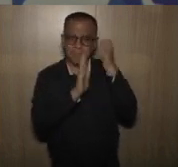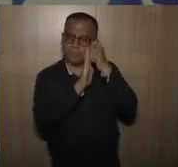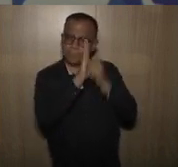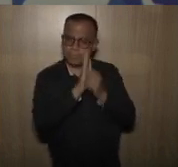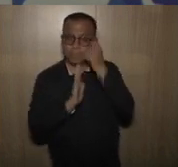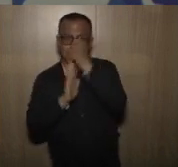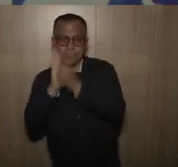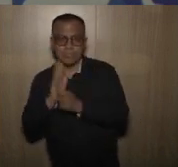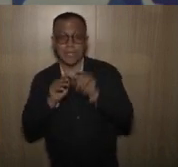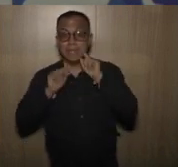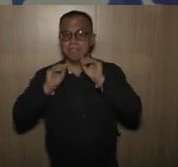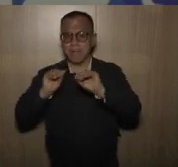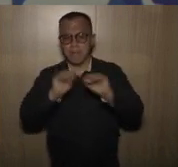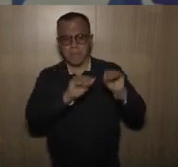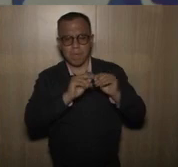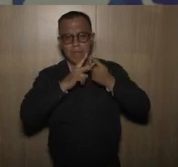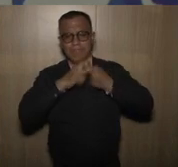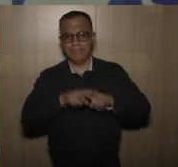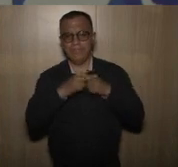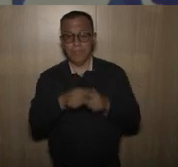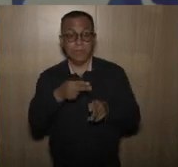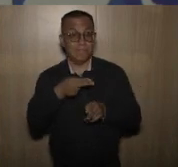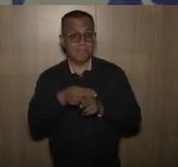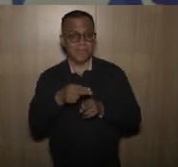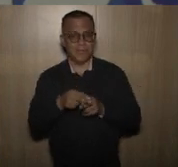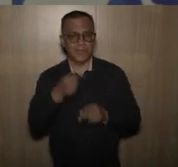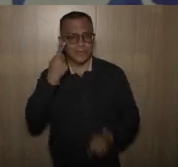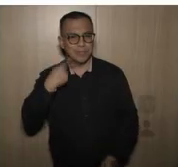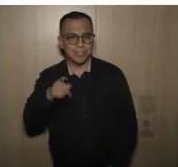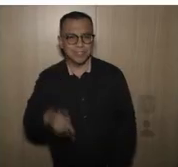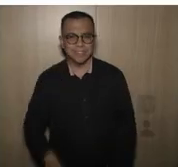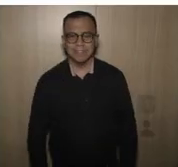los talleres que se desarrollarán en los próximos días?